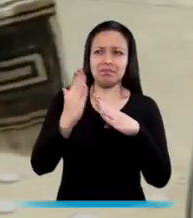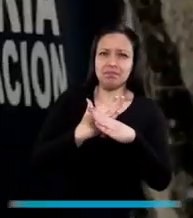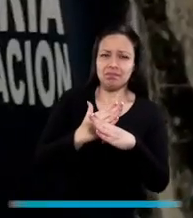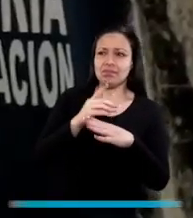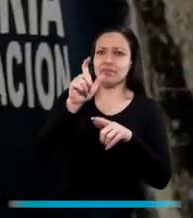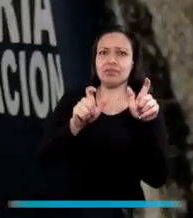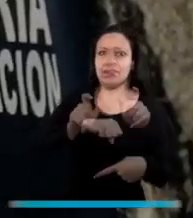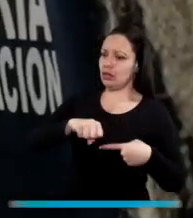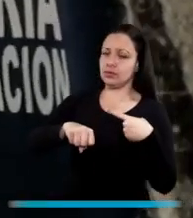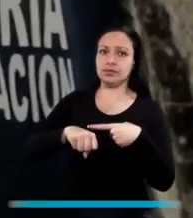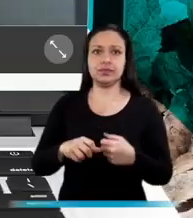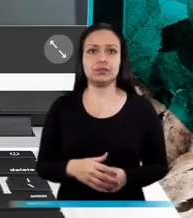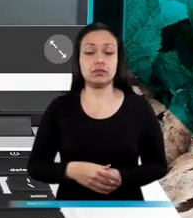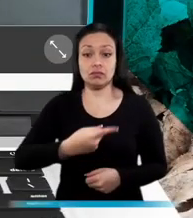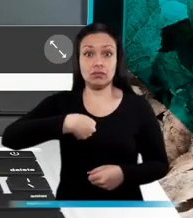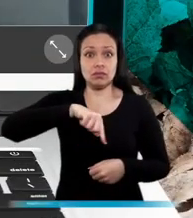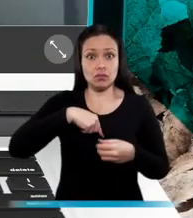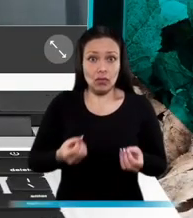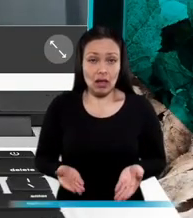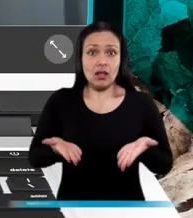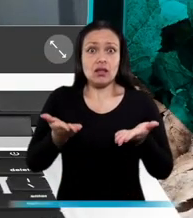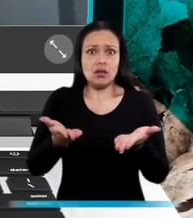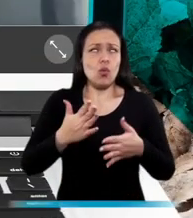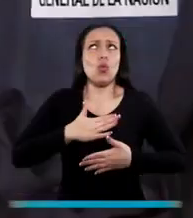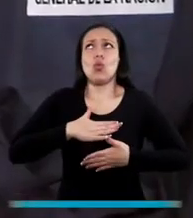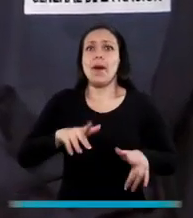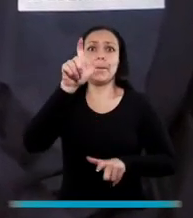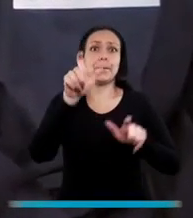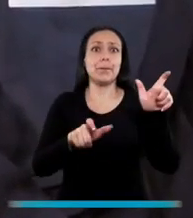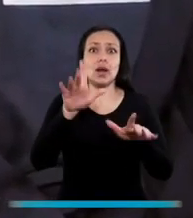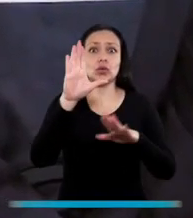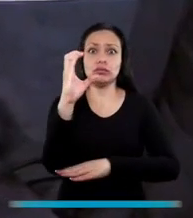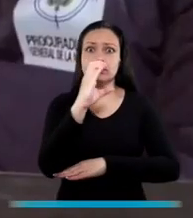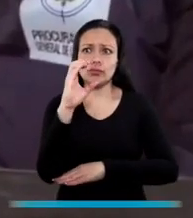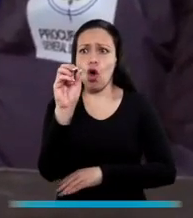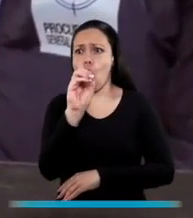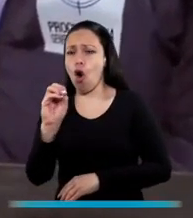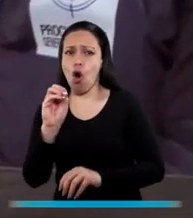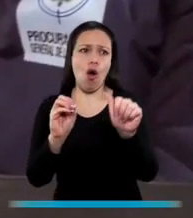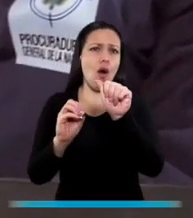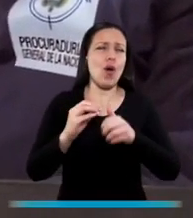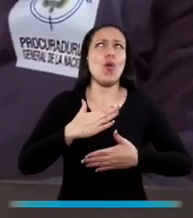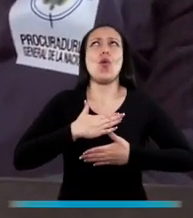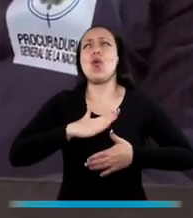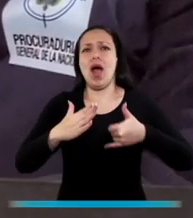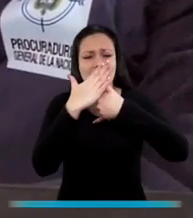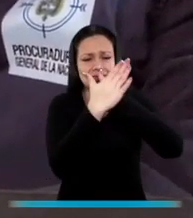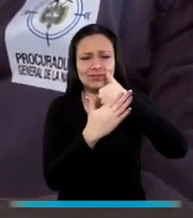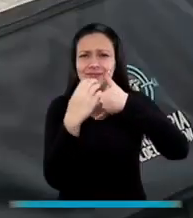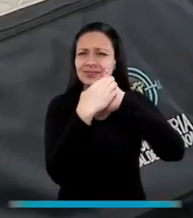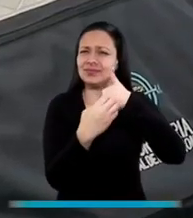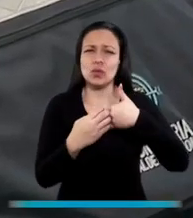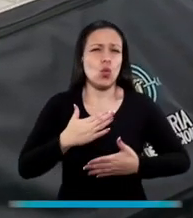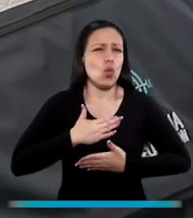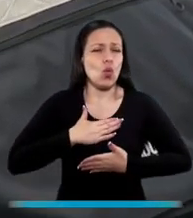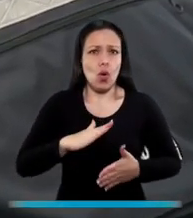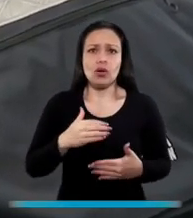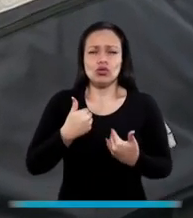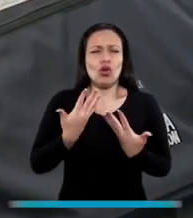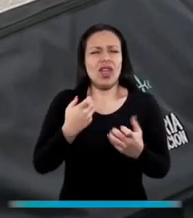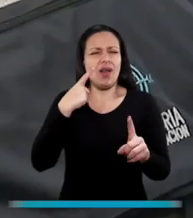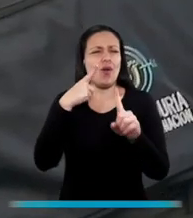a nuestra ciudadanía. Y le estamos sirviendo a cualquier ciudadano o ciudadana colombiana en cualquier parte del territorio.